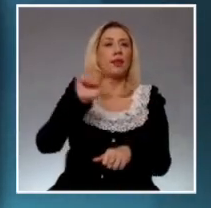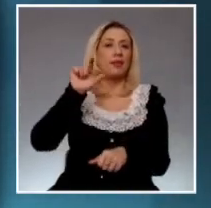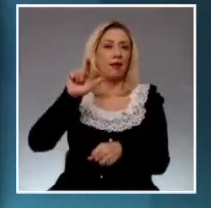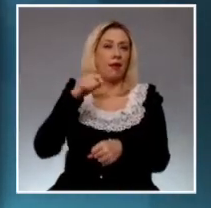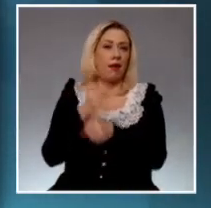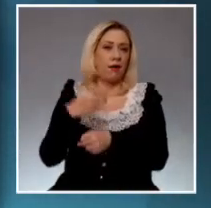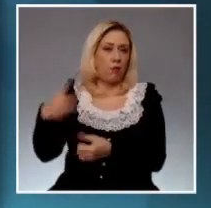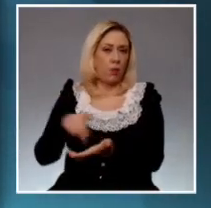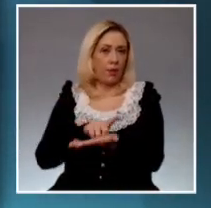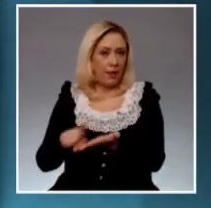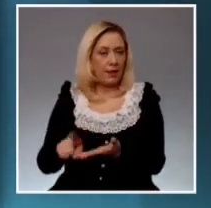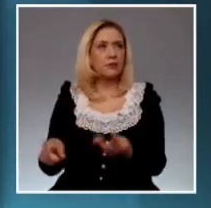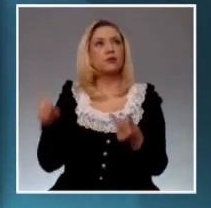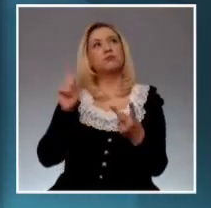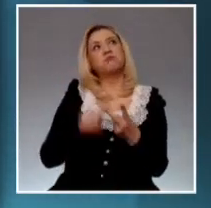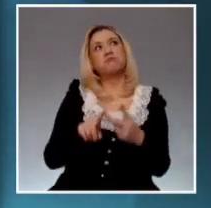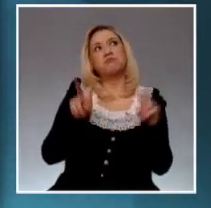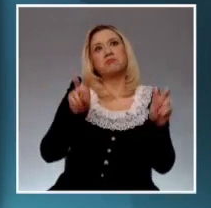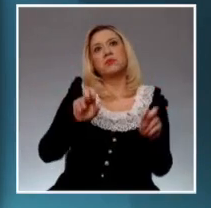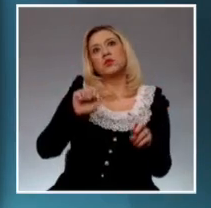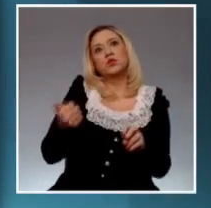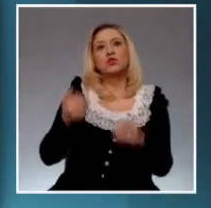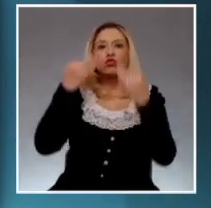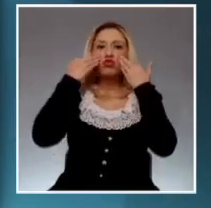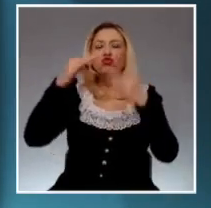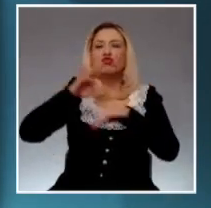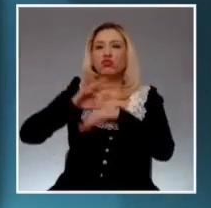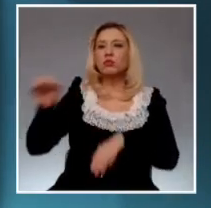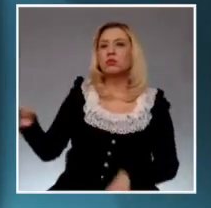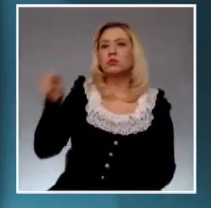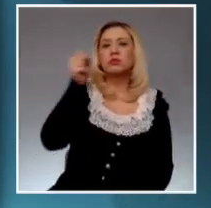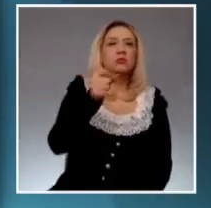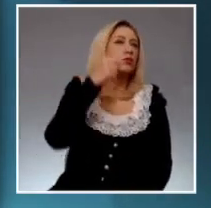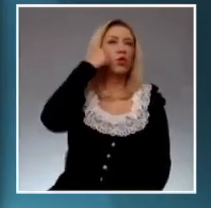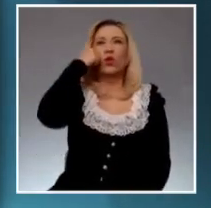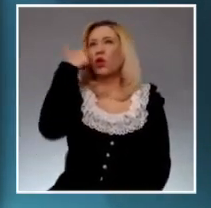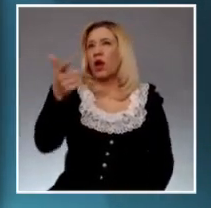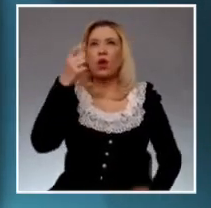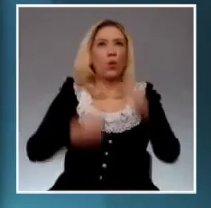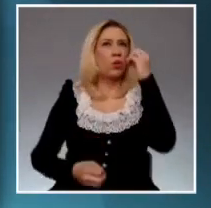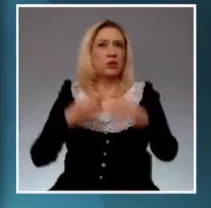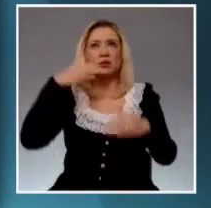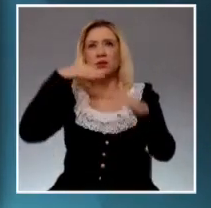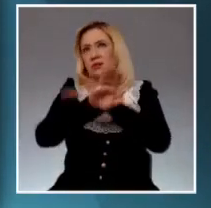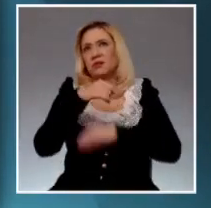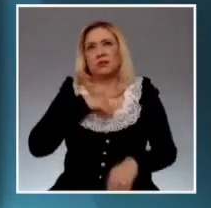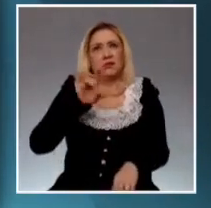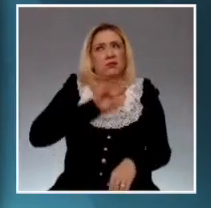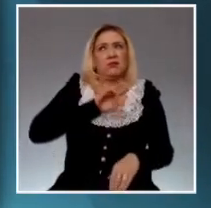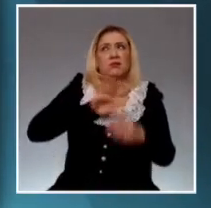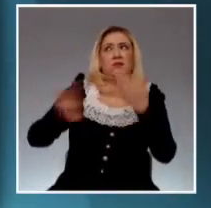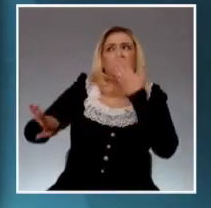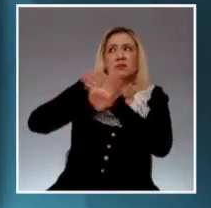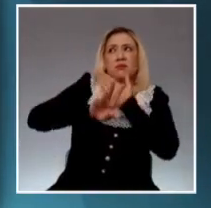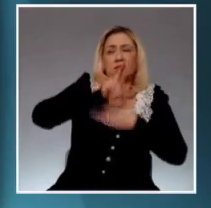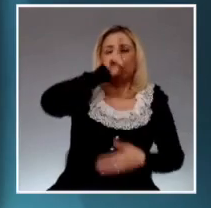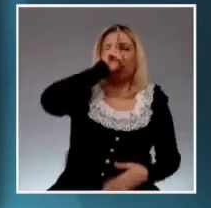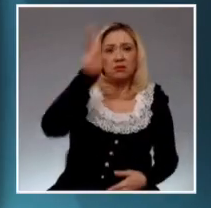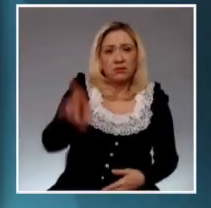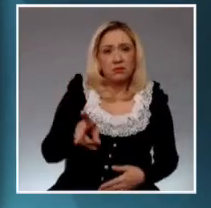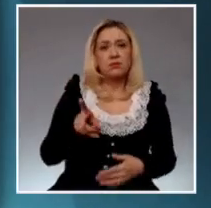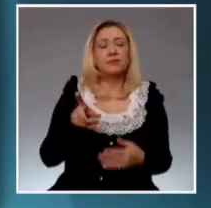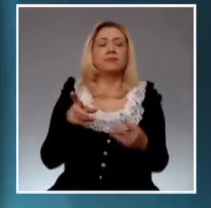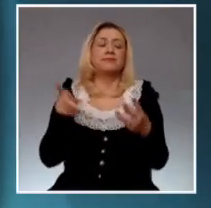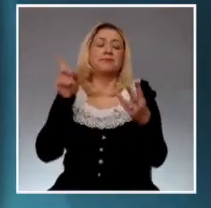declaraciones de testigos o víctimas que deciden no comparecer a juicio por miedo a represalias o amenazas y juzgar con perspectiva